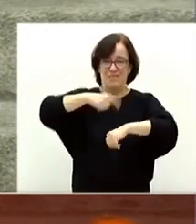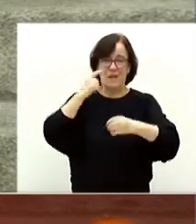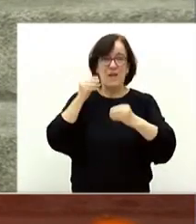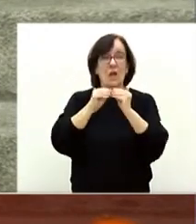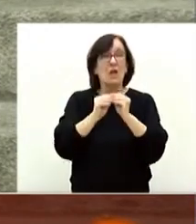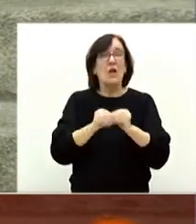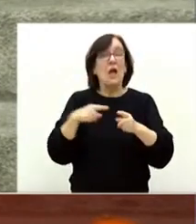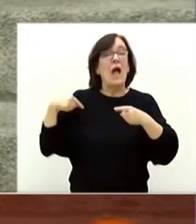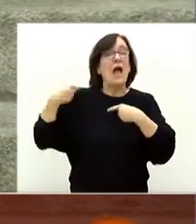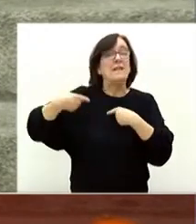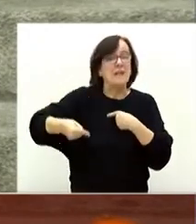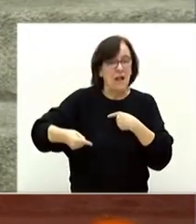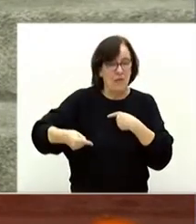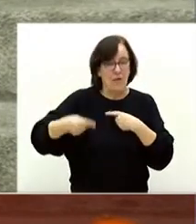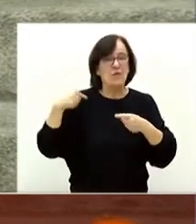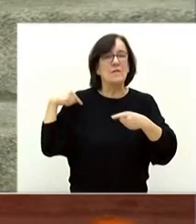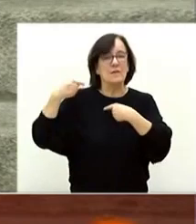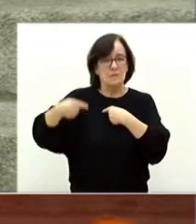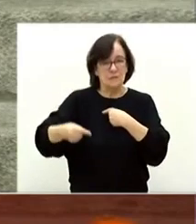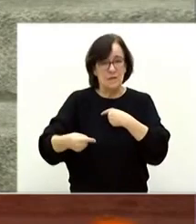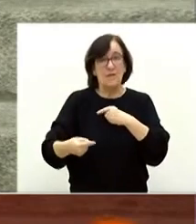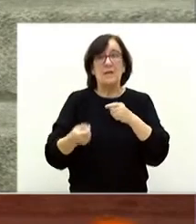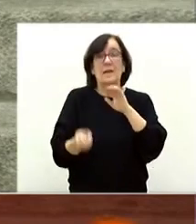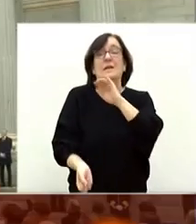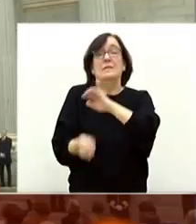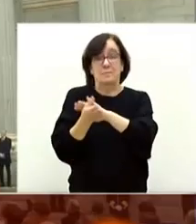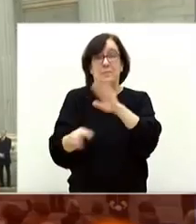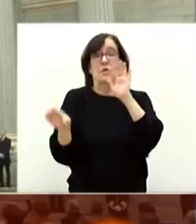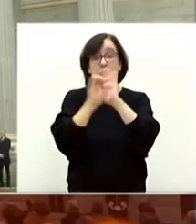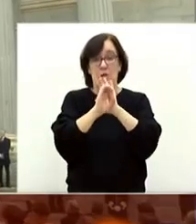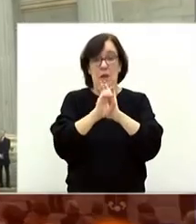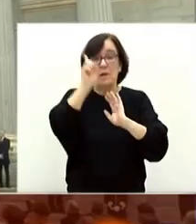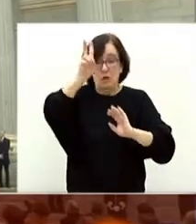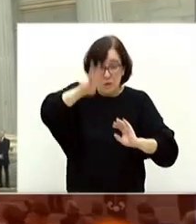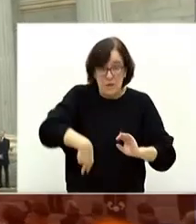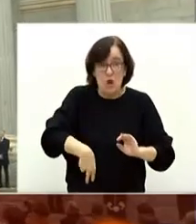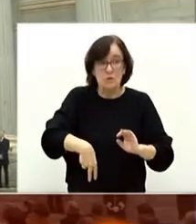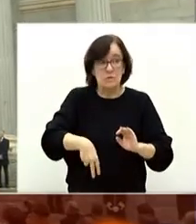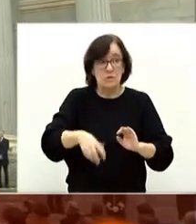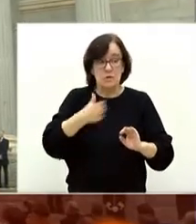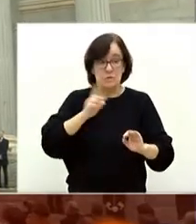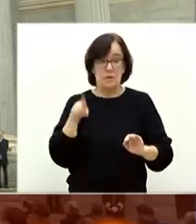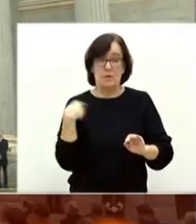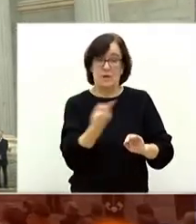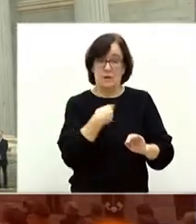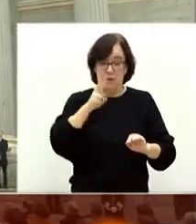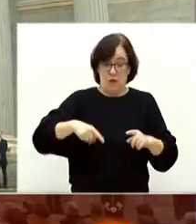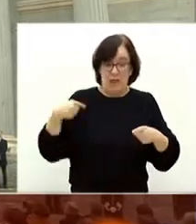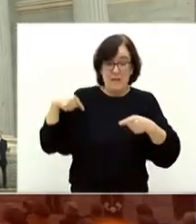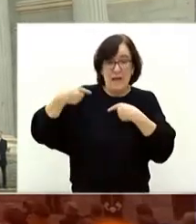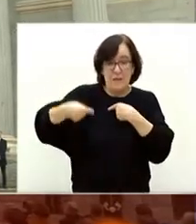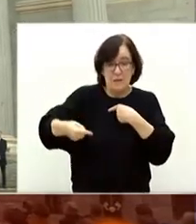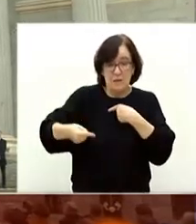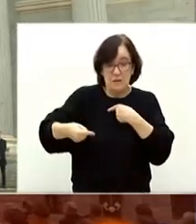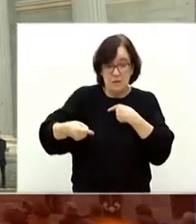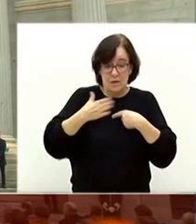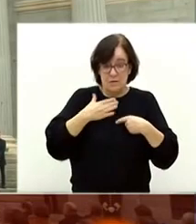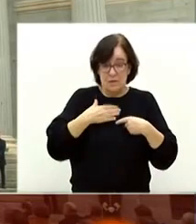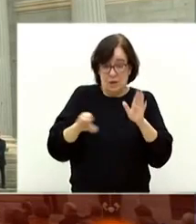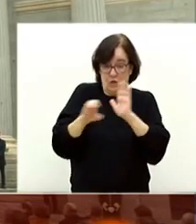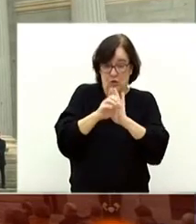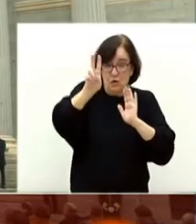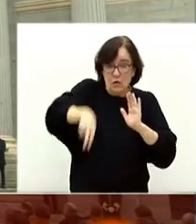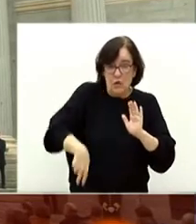una generación, la generación constituyente, pero somos las generaciones